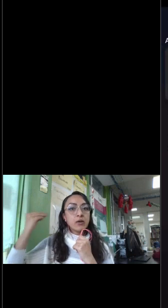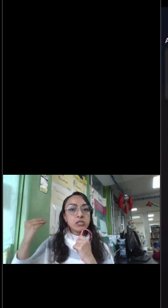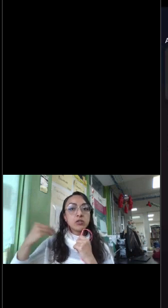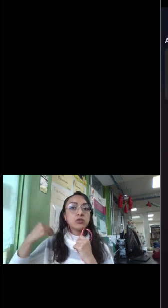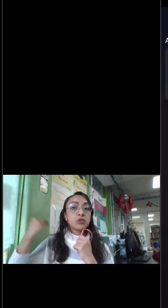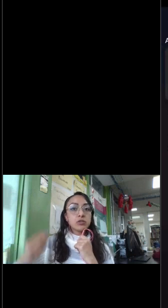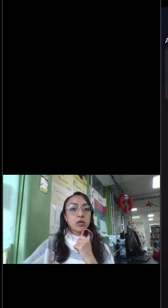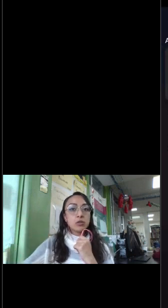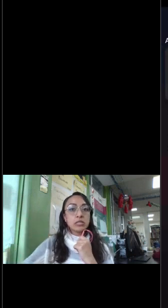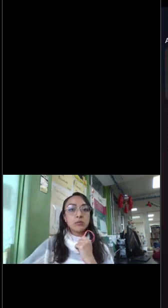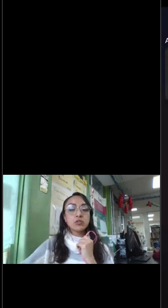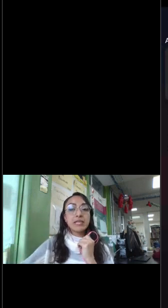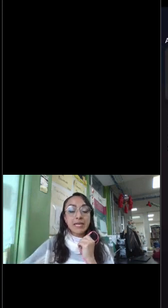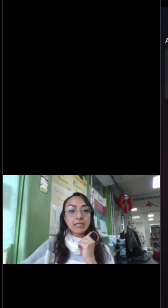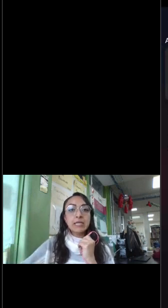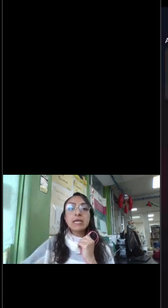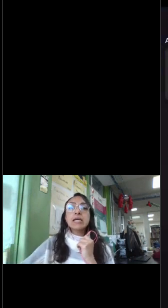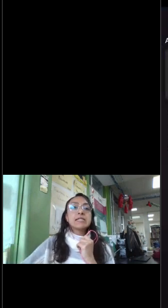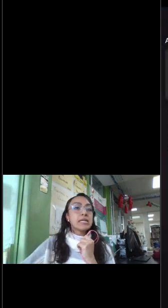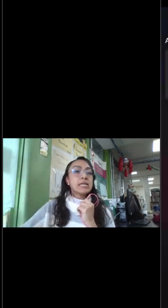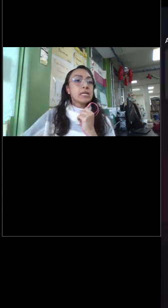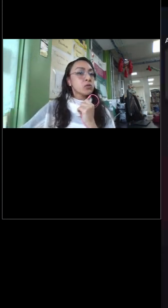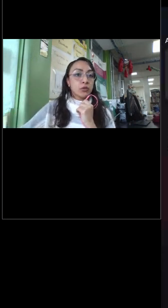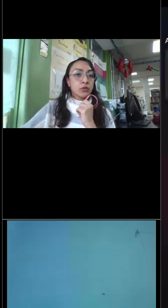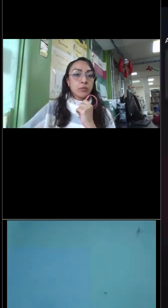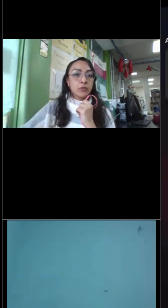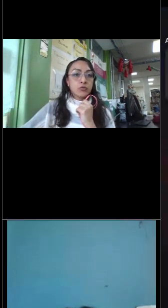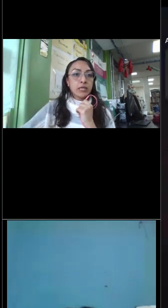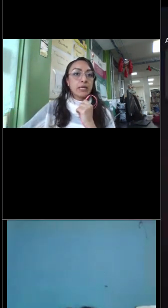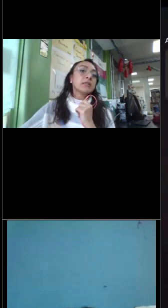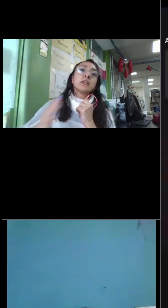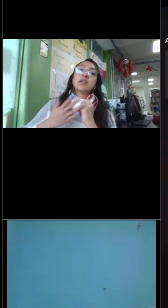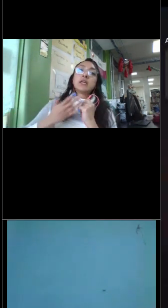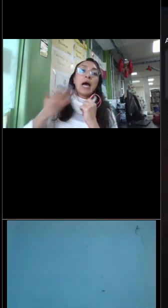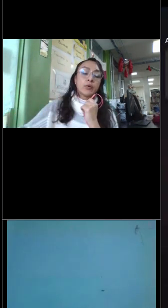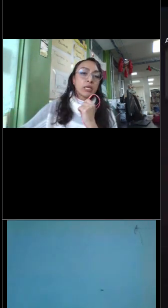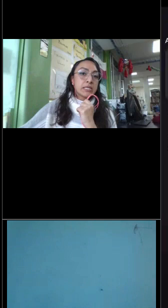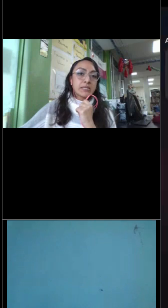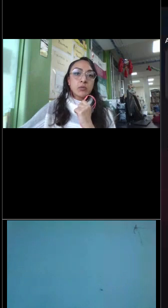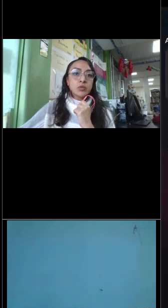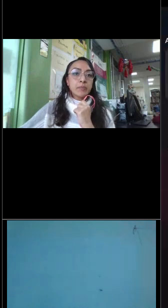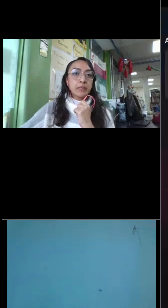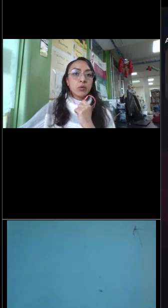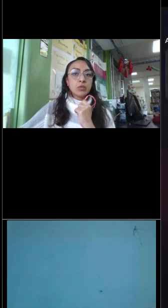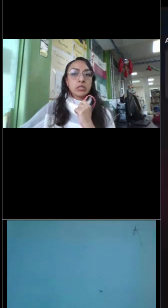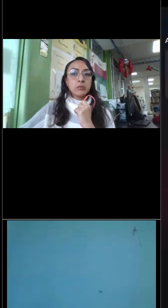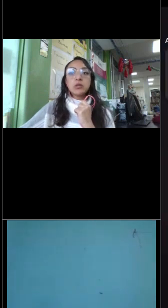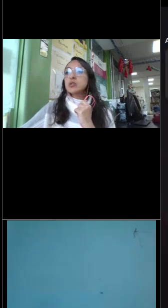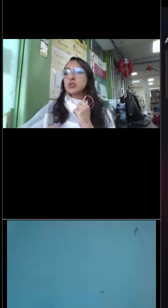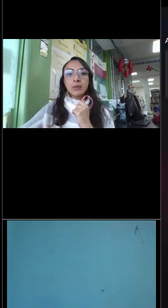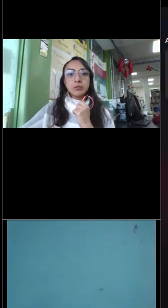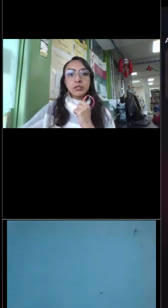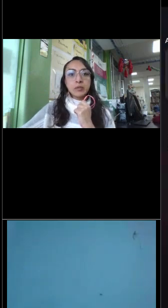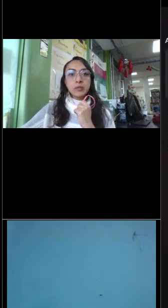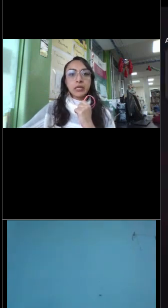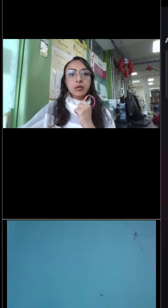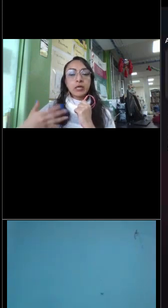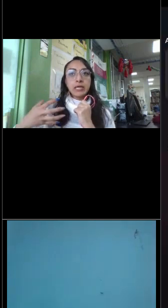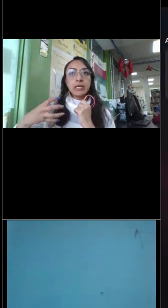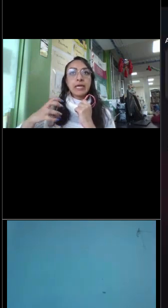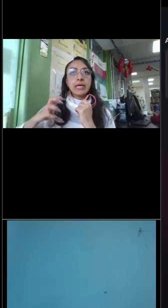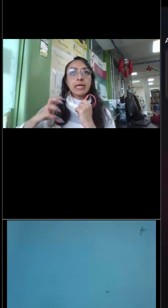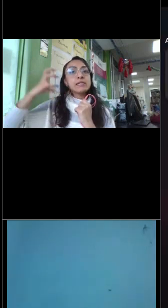nivel de audición o restos auditivos quedan. Si es una sordera profunda, aunque utilicemos un aparato auditivo, no vamos a